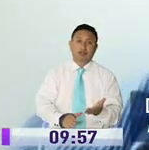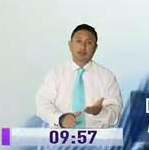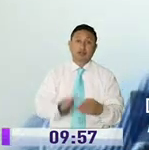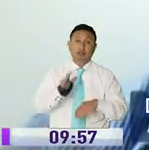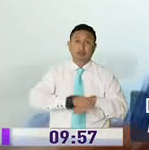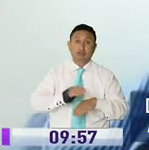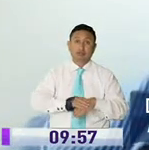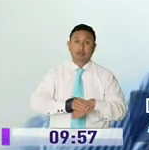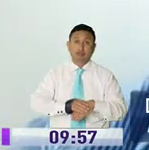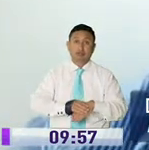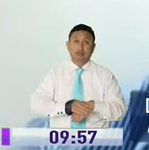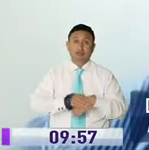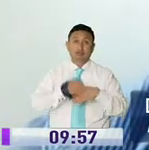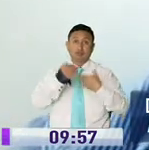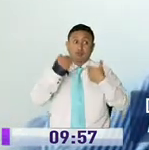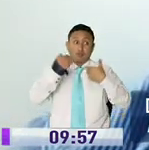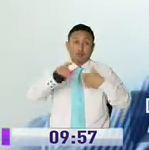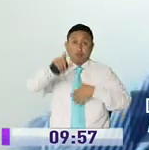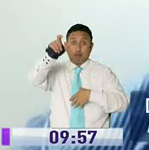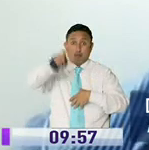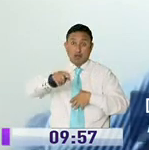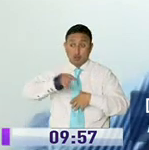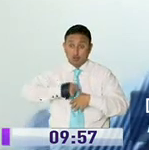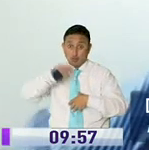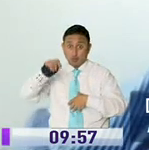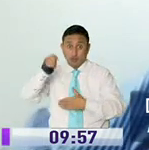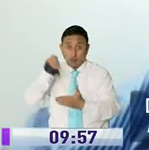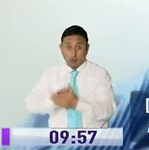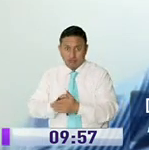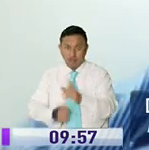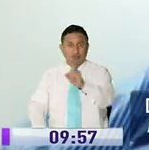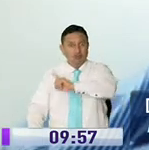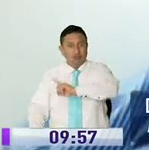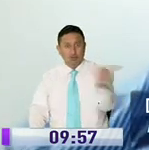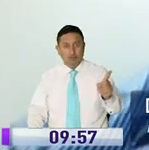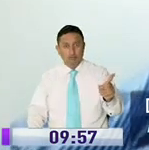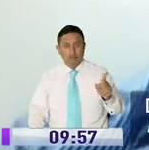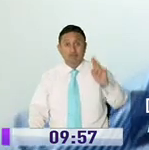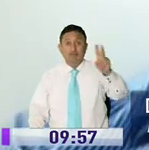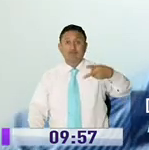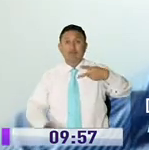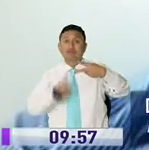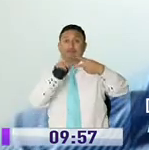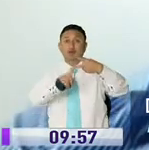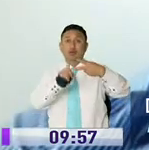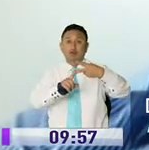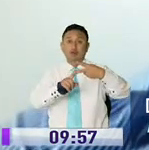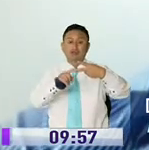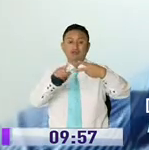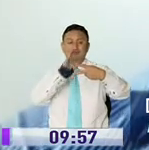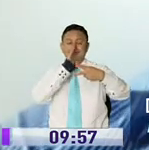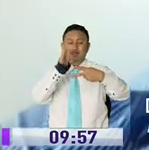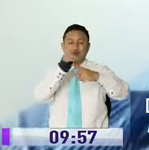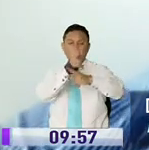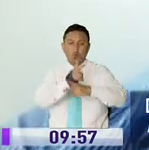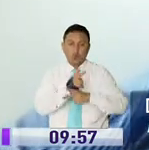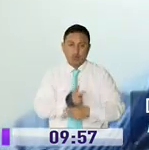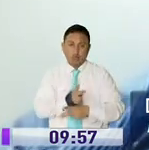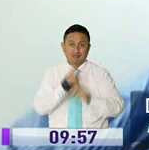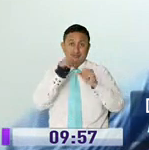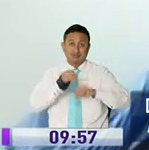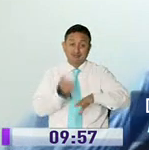abra mano a cualquier persona poder utilizar. La segunda alerta era siempre tener cuidado y hacer por lo menos